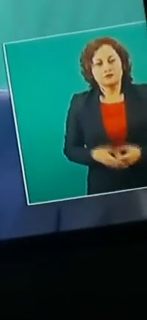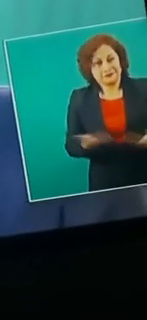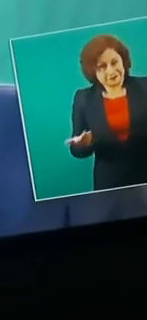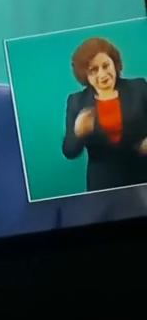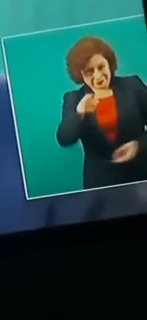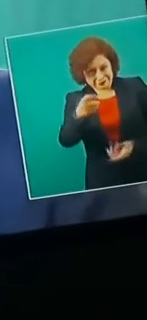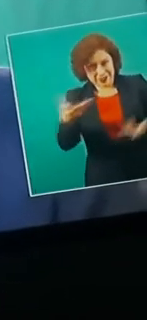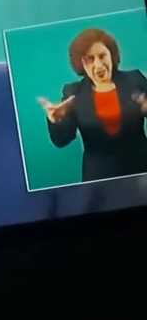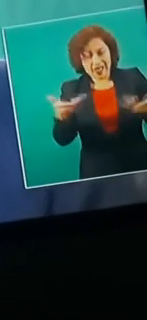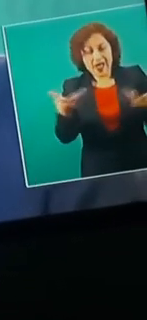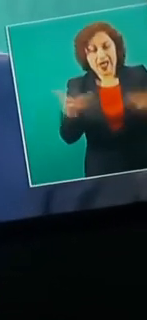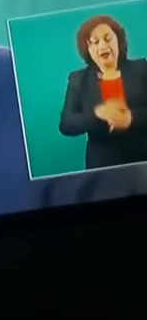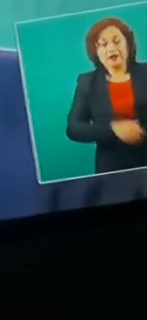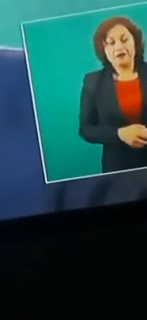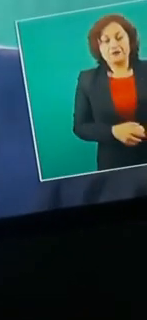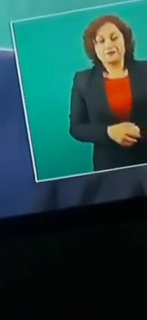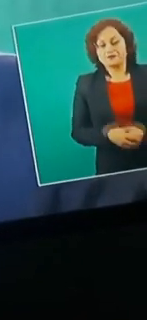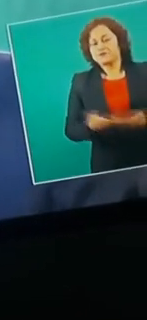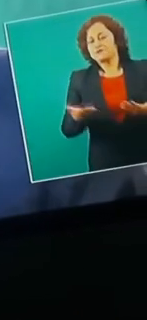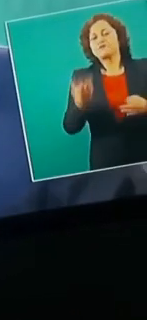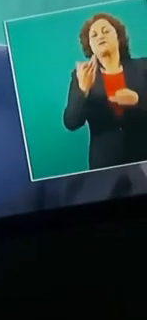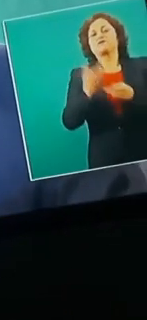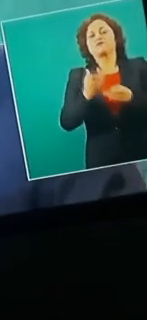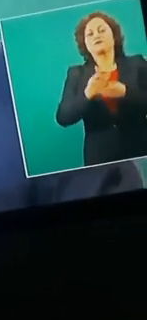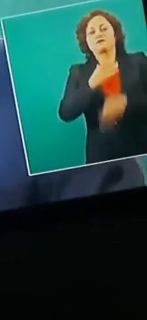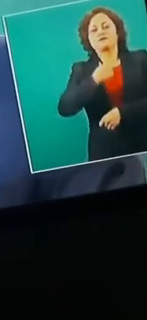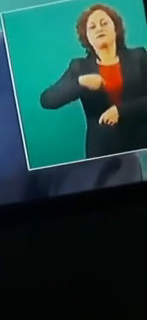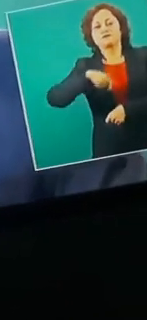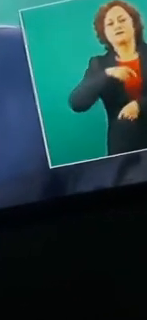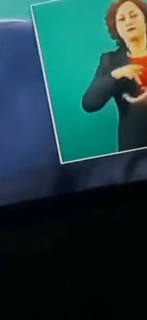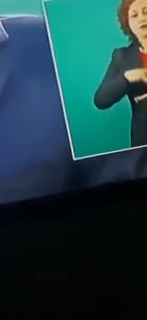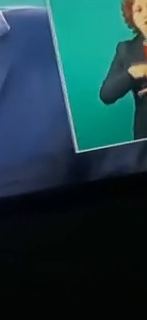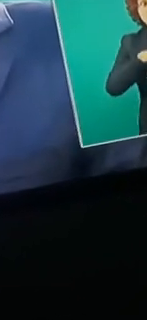algo que no nos beneficia?